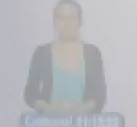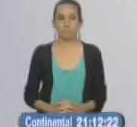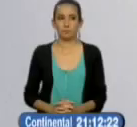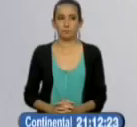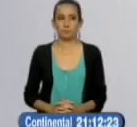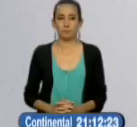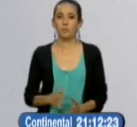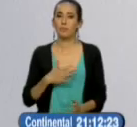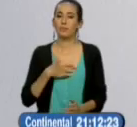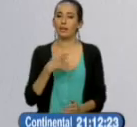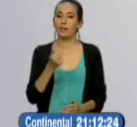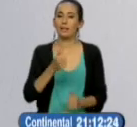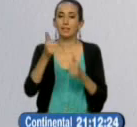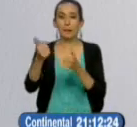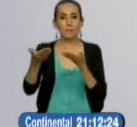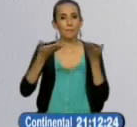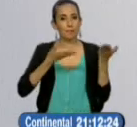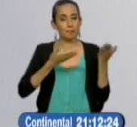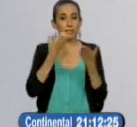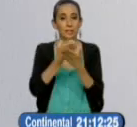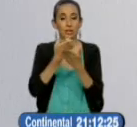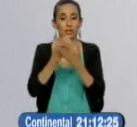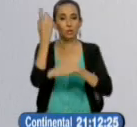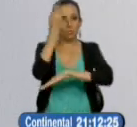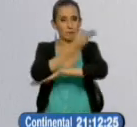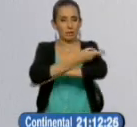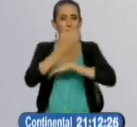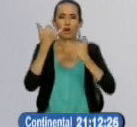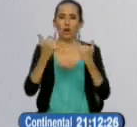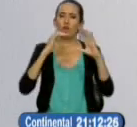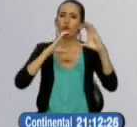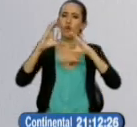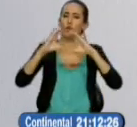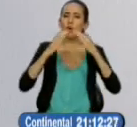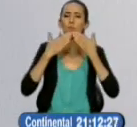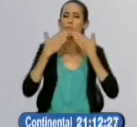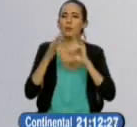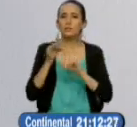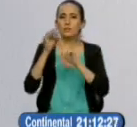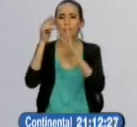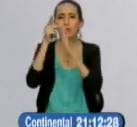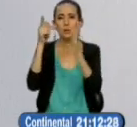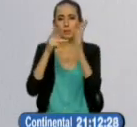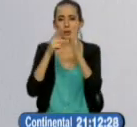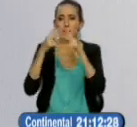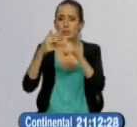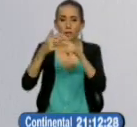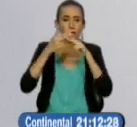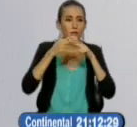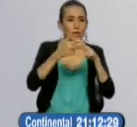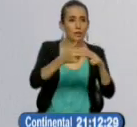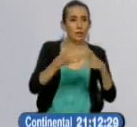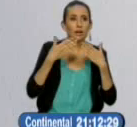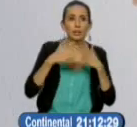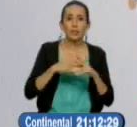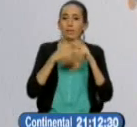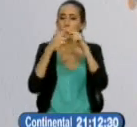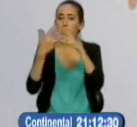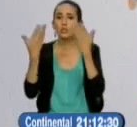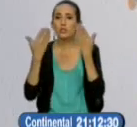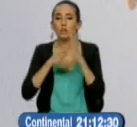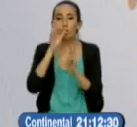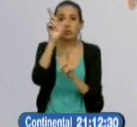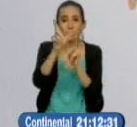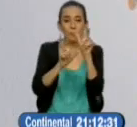¿Qué tal? Bienvenidos a Economía al Día. Hoy conversamos acerca del programa preferencial de créditos del Gobierno Nacional dirigido a personas que,